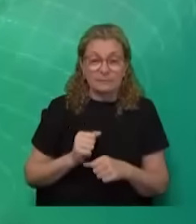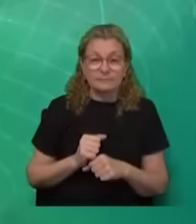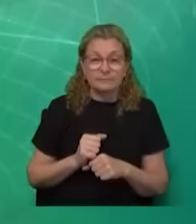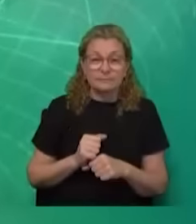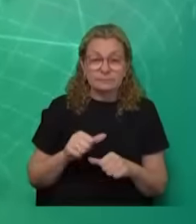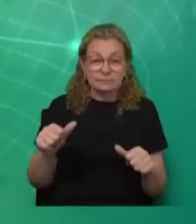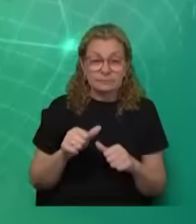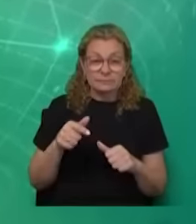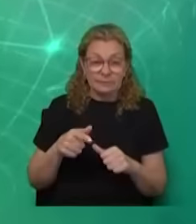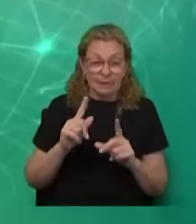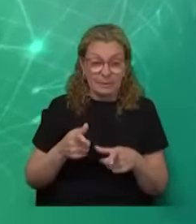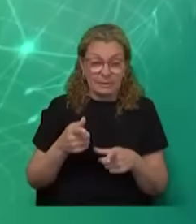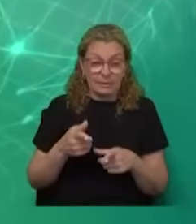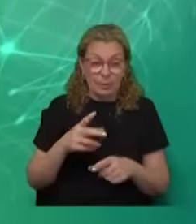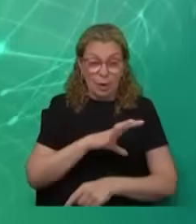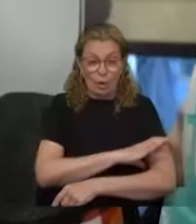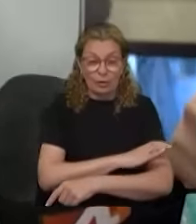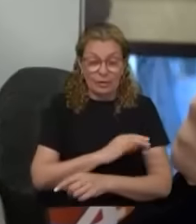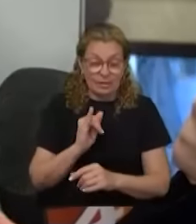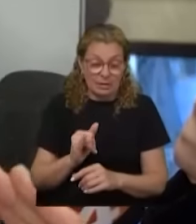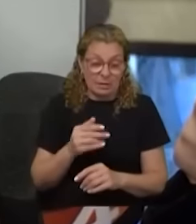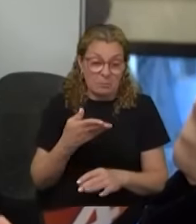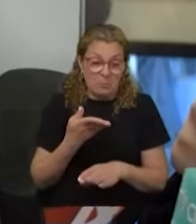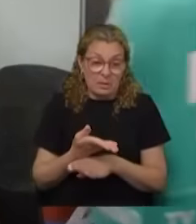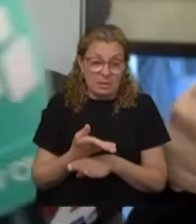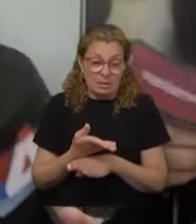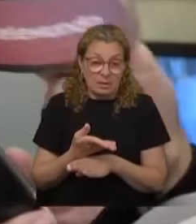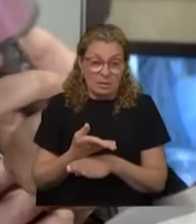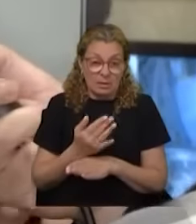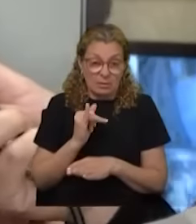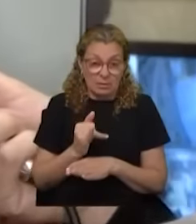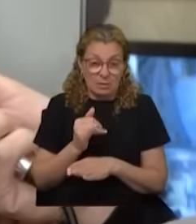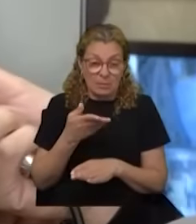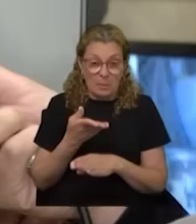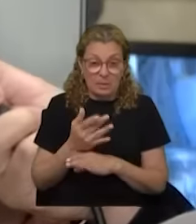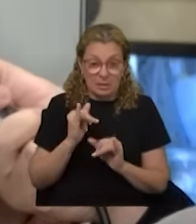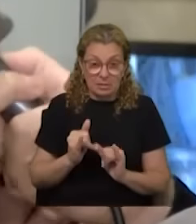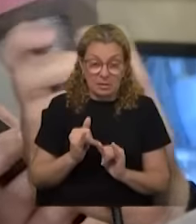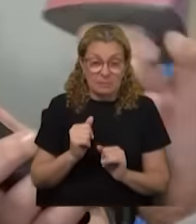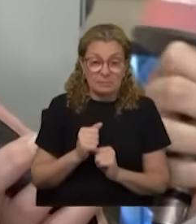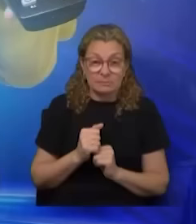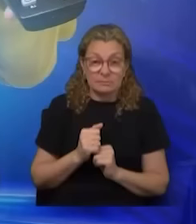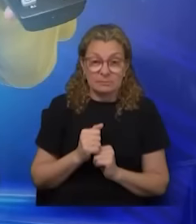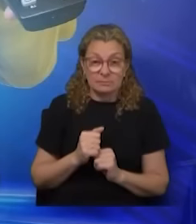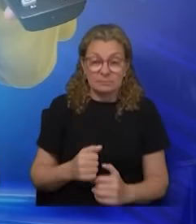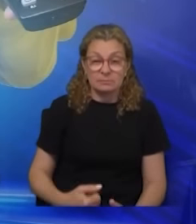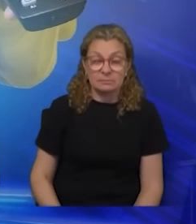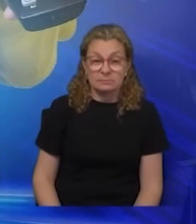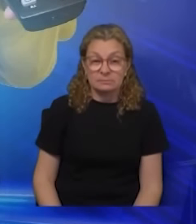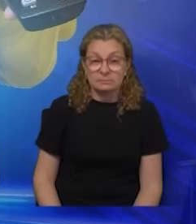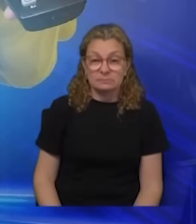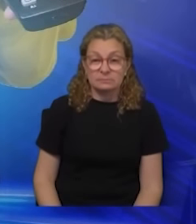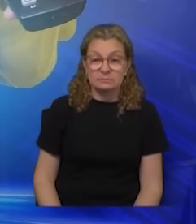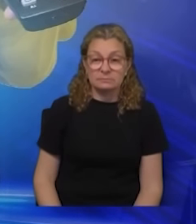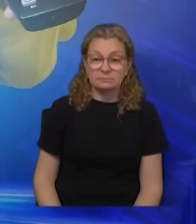pero por ejemplo la tendría también con ors eventualmente si él estuviera dispuesto a tenerla si él me lo pide sí presenta